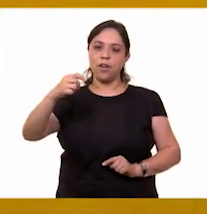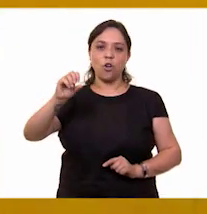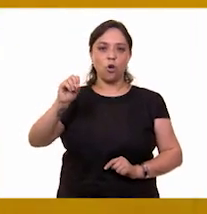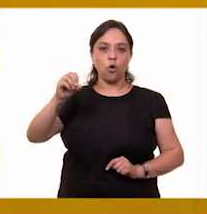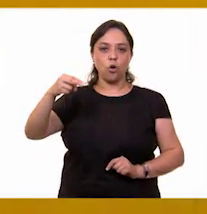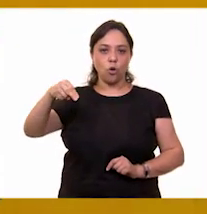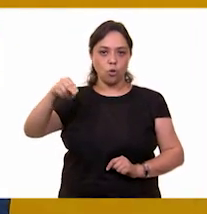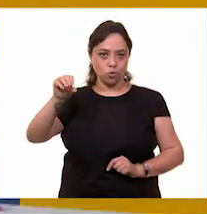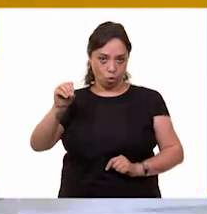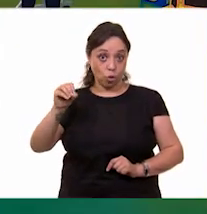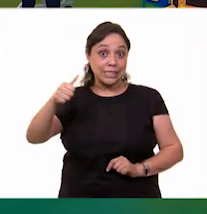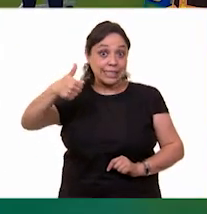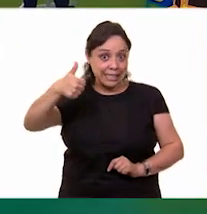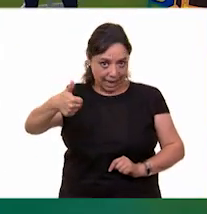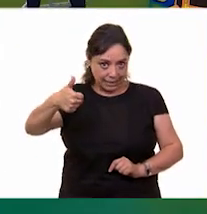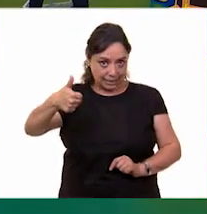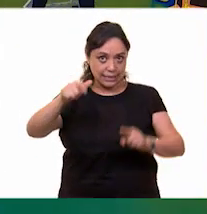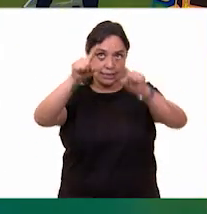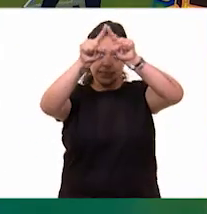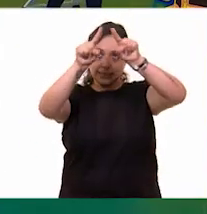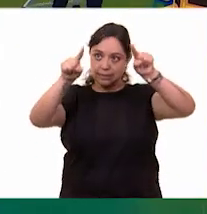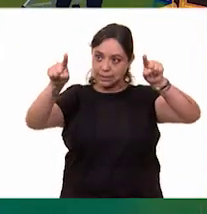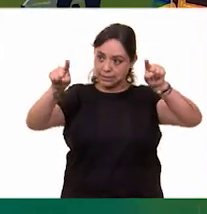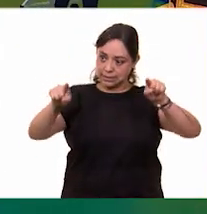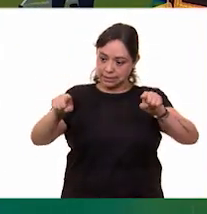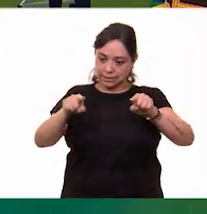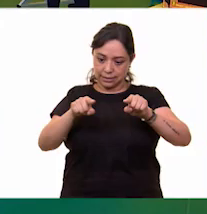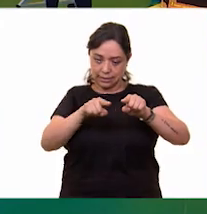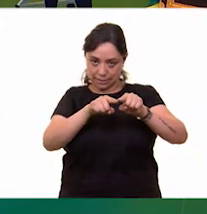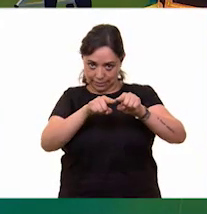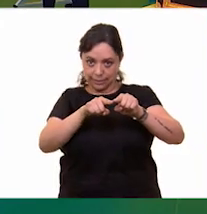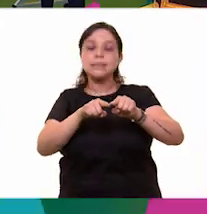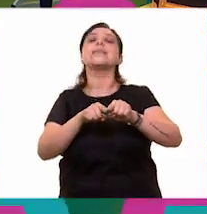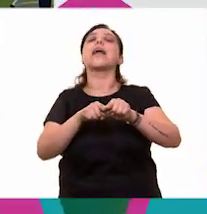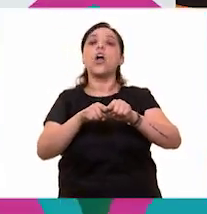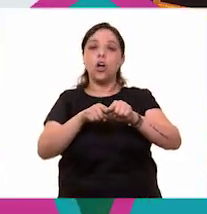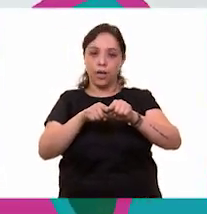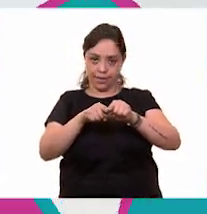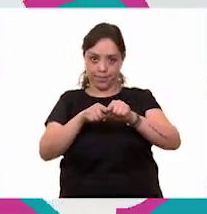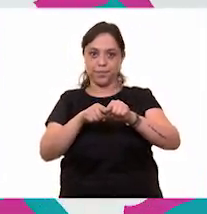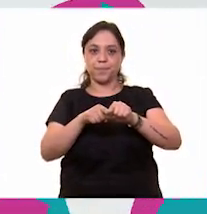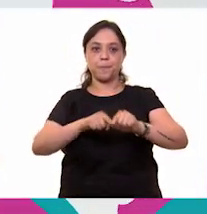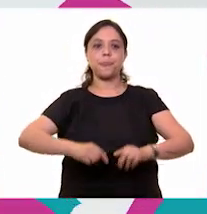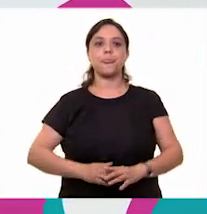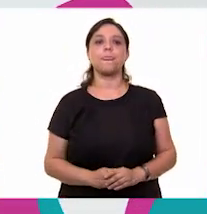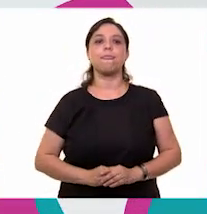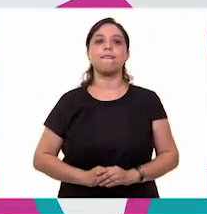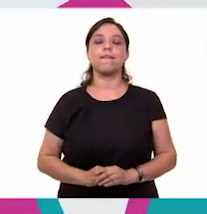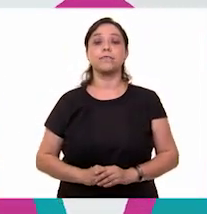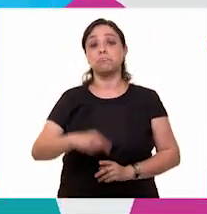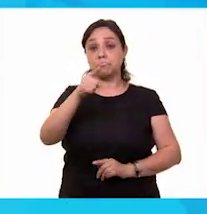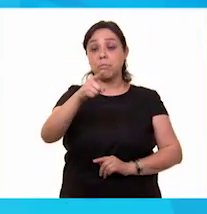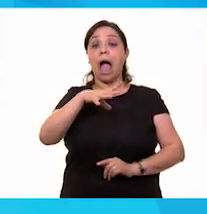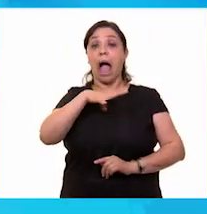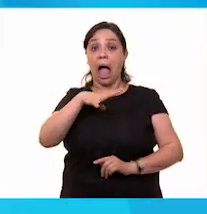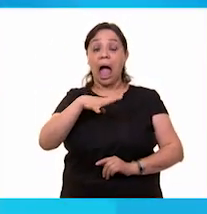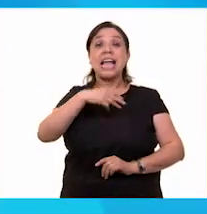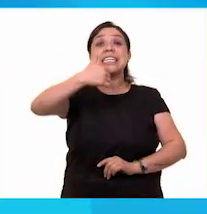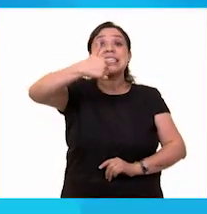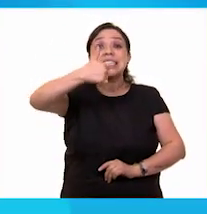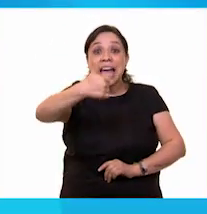¡Exactamente! ¡Muy bien! Muy bien. Y estas figuras entonces también se consideran como figuras de seis lados y